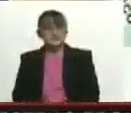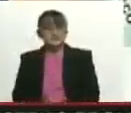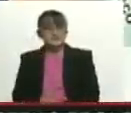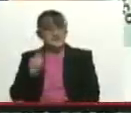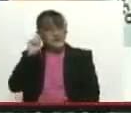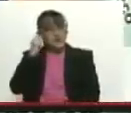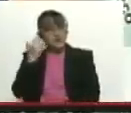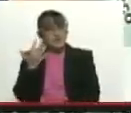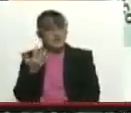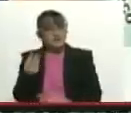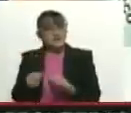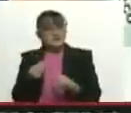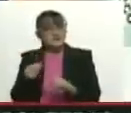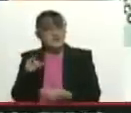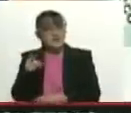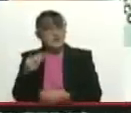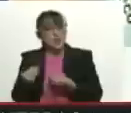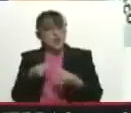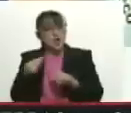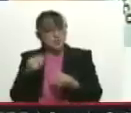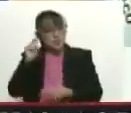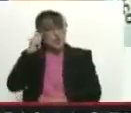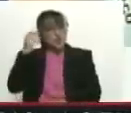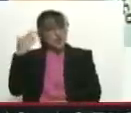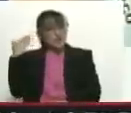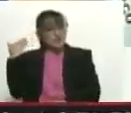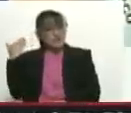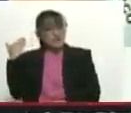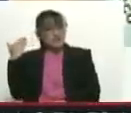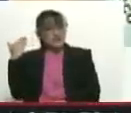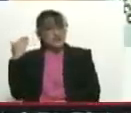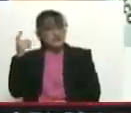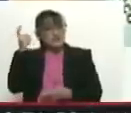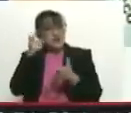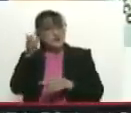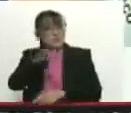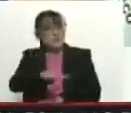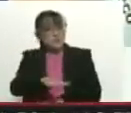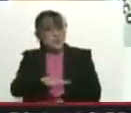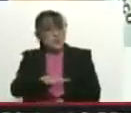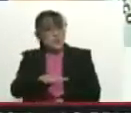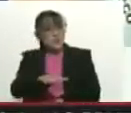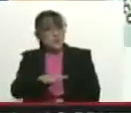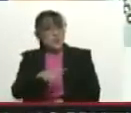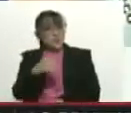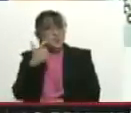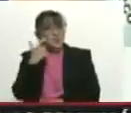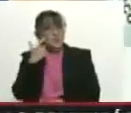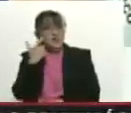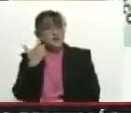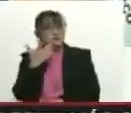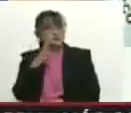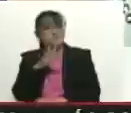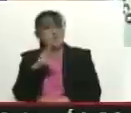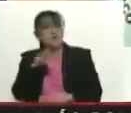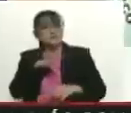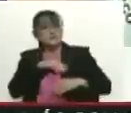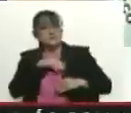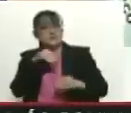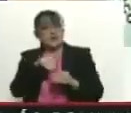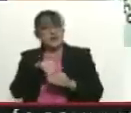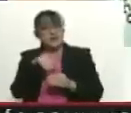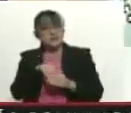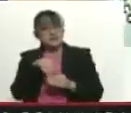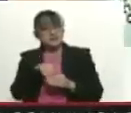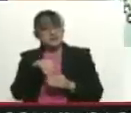Recordemos lo que hicieron, cómo lo hicieron, cómo buscaron incluso desconocer unas elecciones